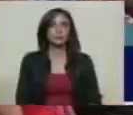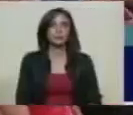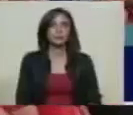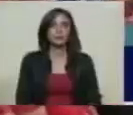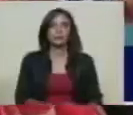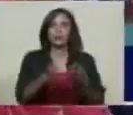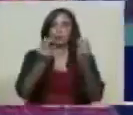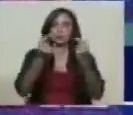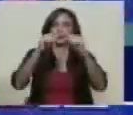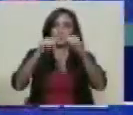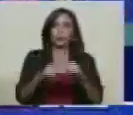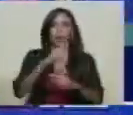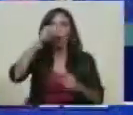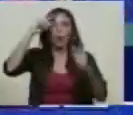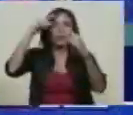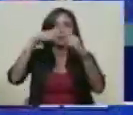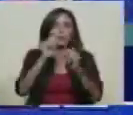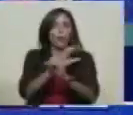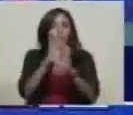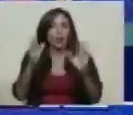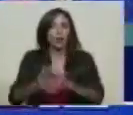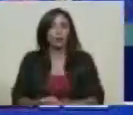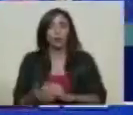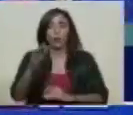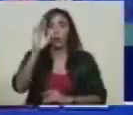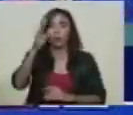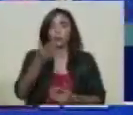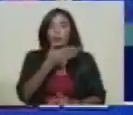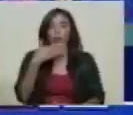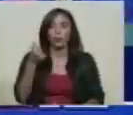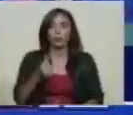¿Cuántos nuevos objetivos no nos podemos plantear al futuro?